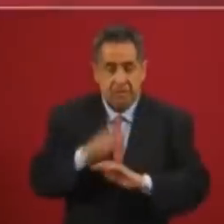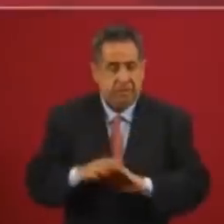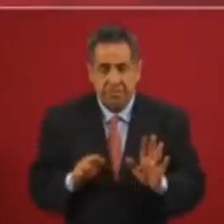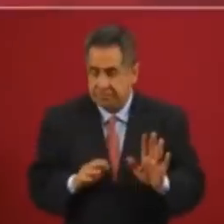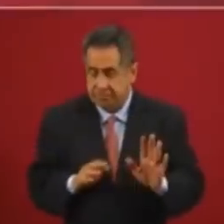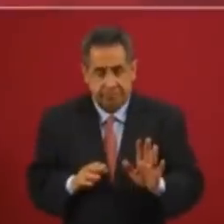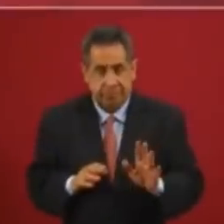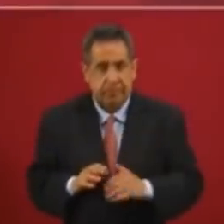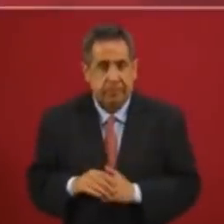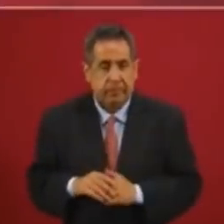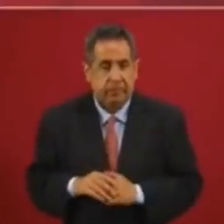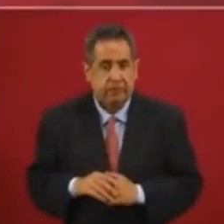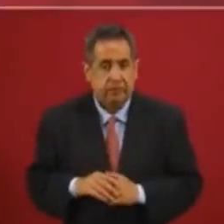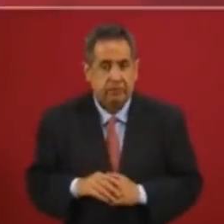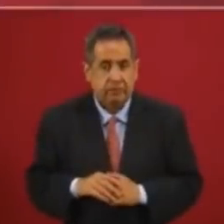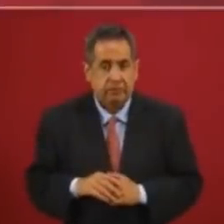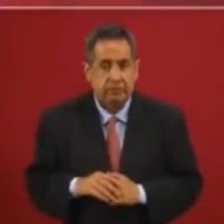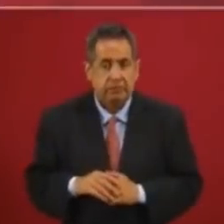Todavía